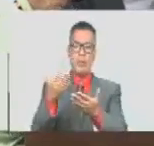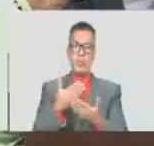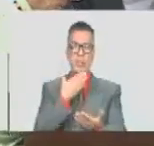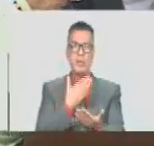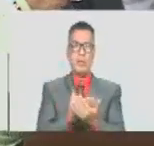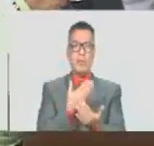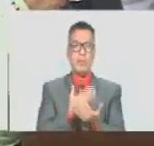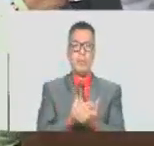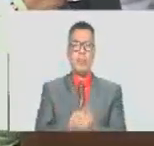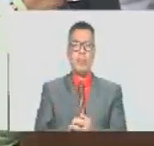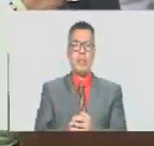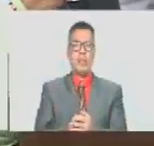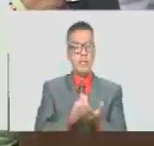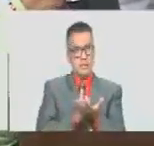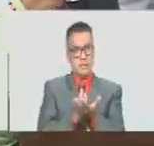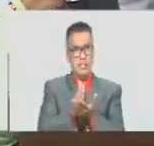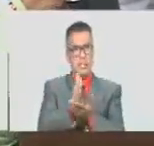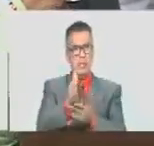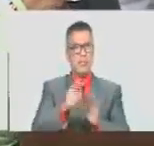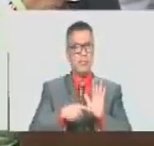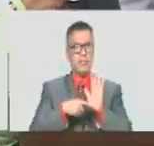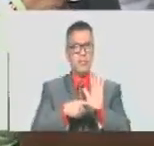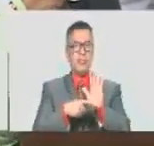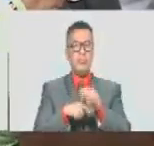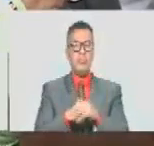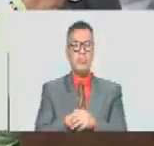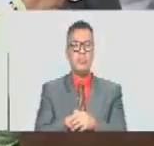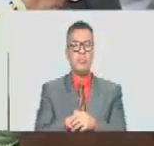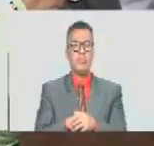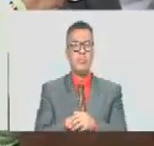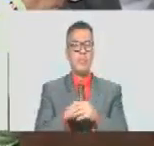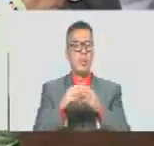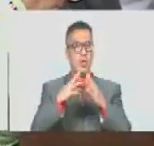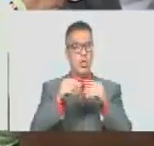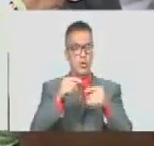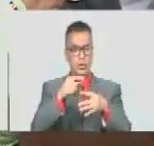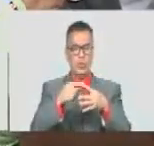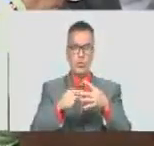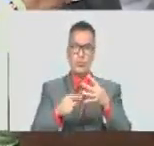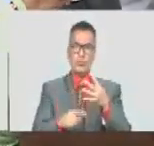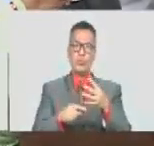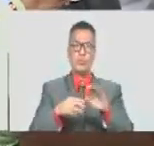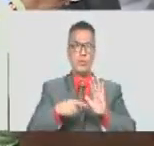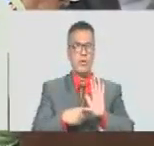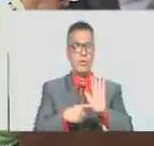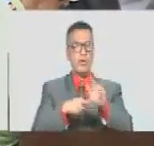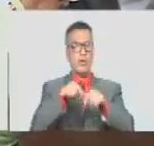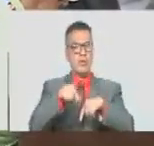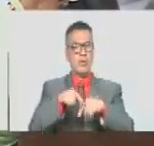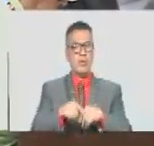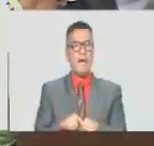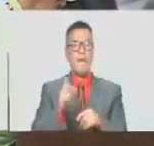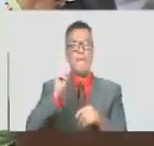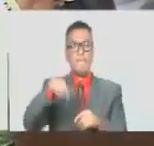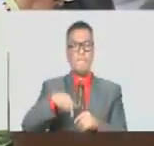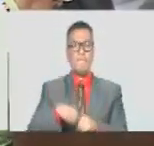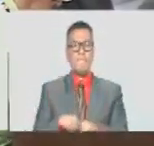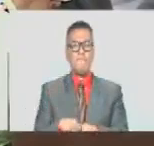testigo ha seguido enfrentando las medidas coercitivas, enfrentando